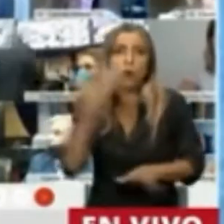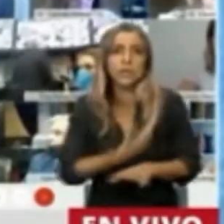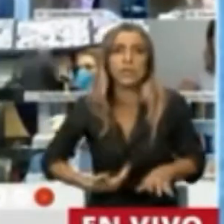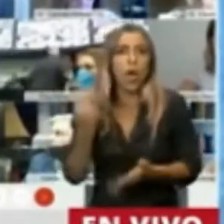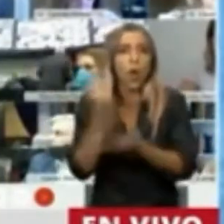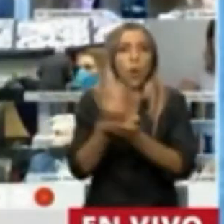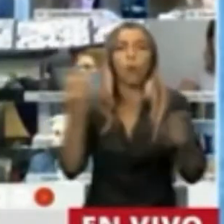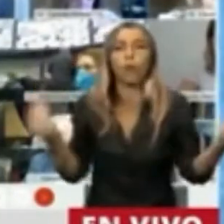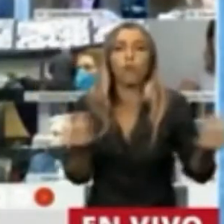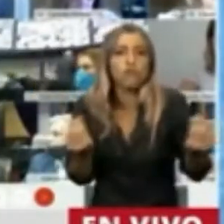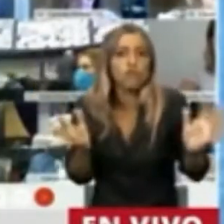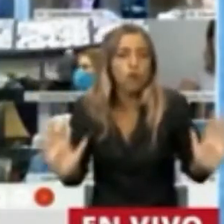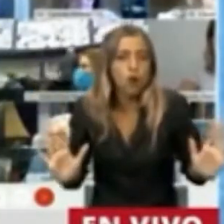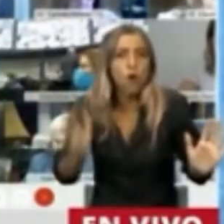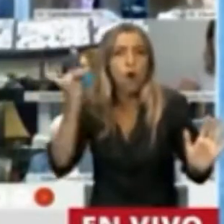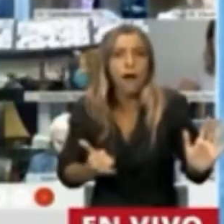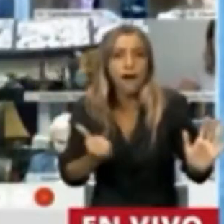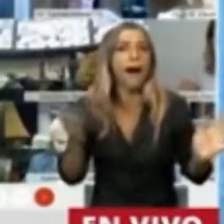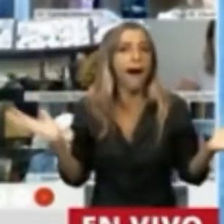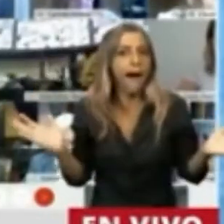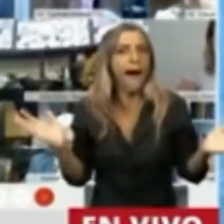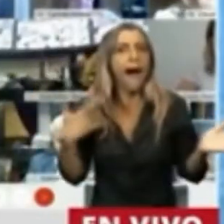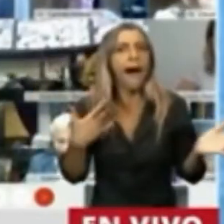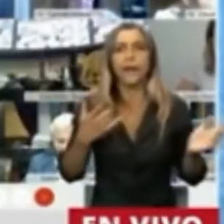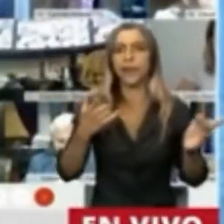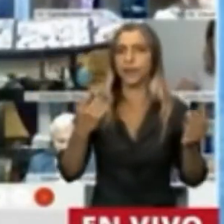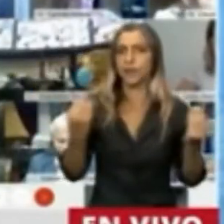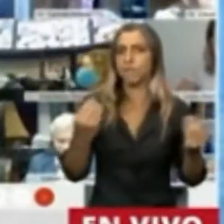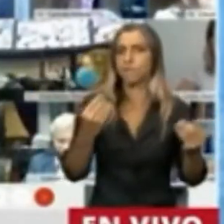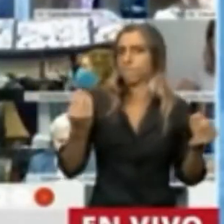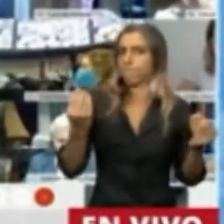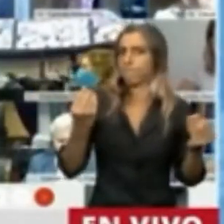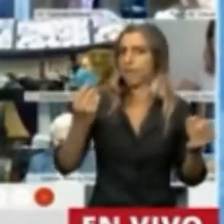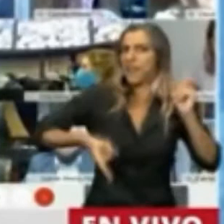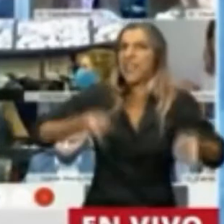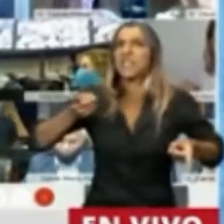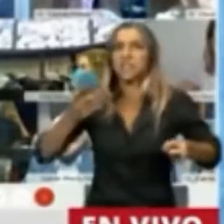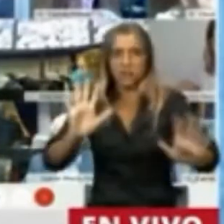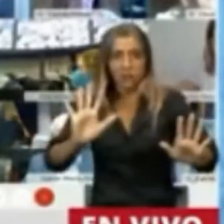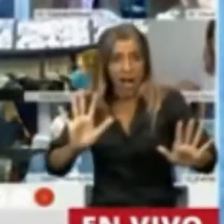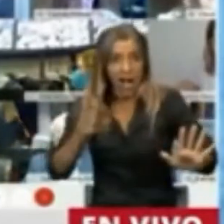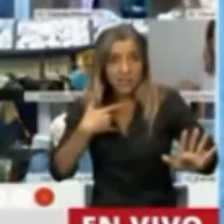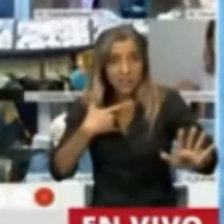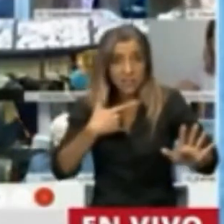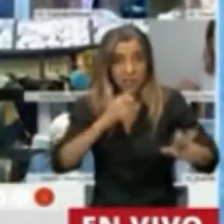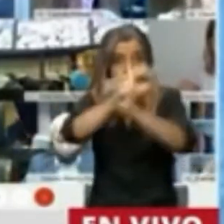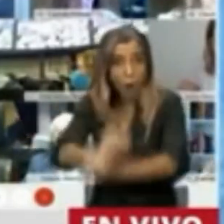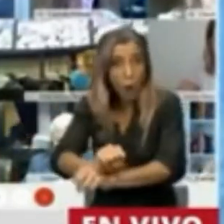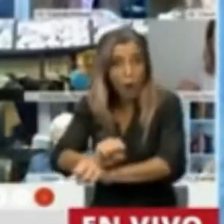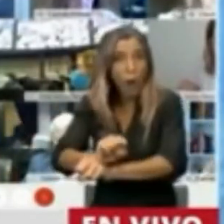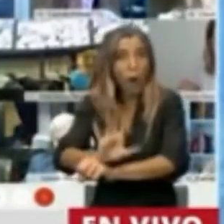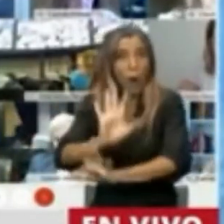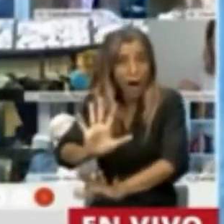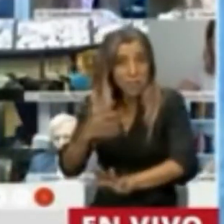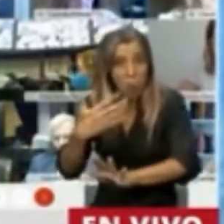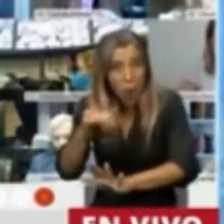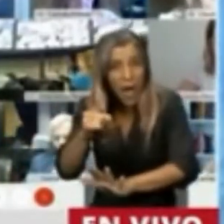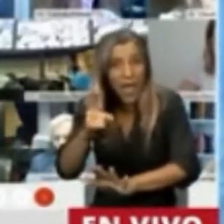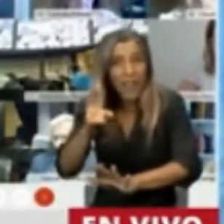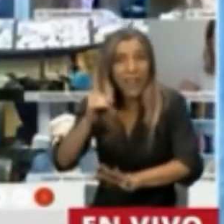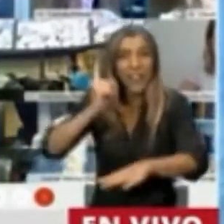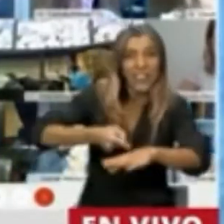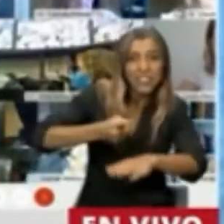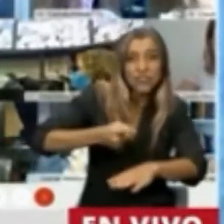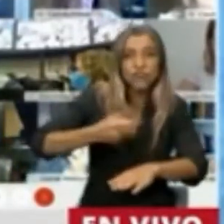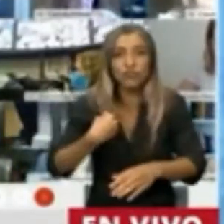los encarcelamientos y los enjuiciamientos a personas sobre decisiones sobre atribuciones que no tienen los